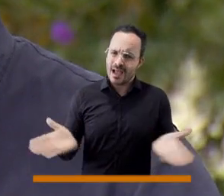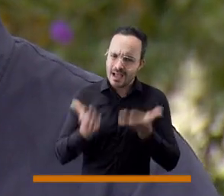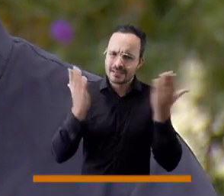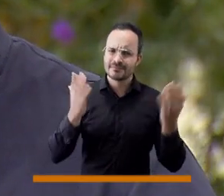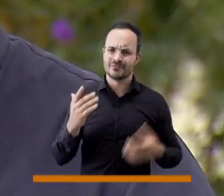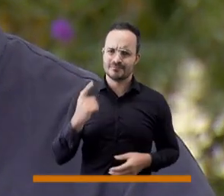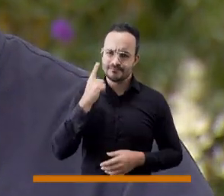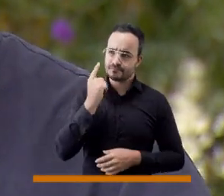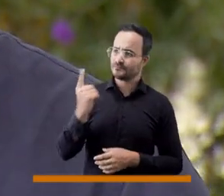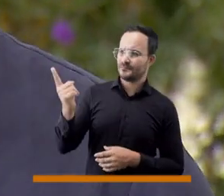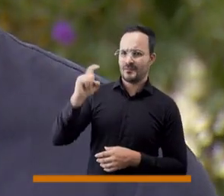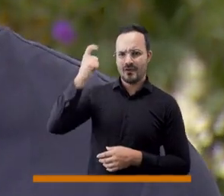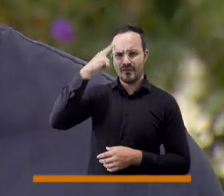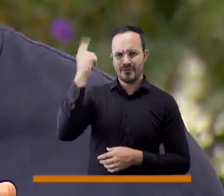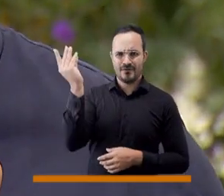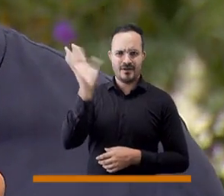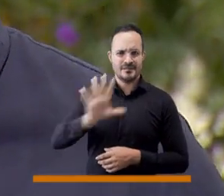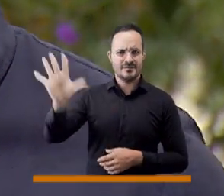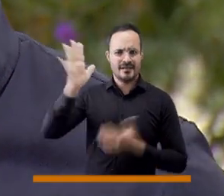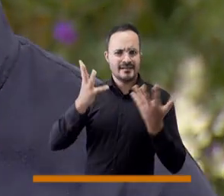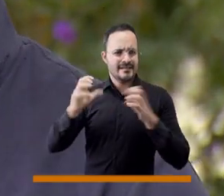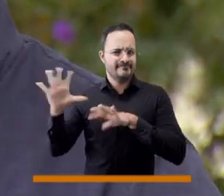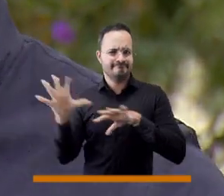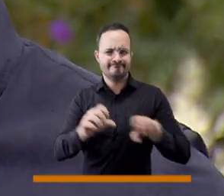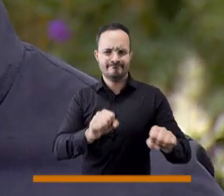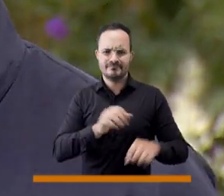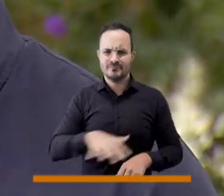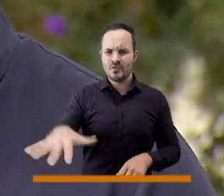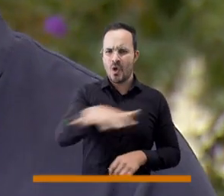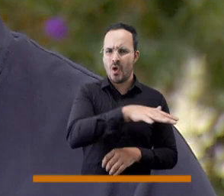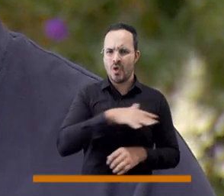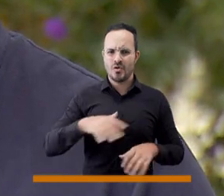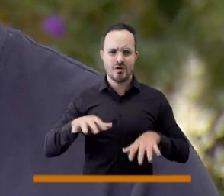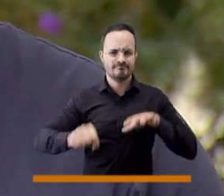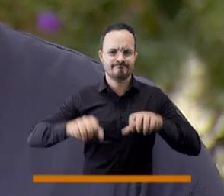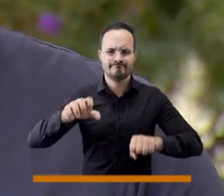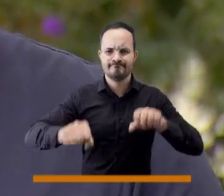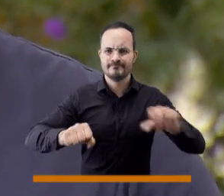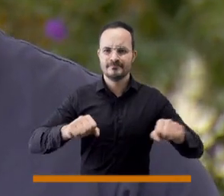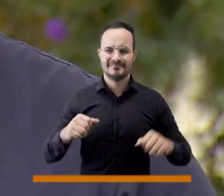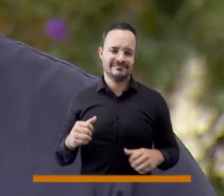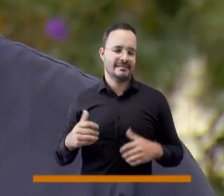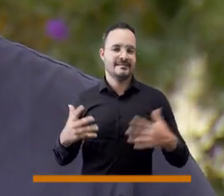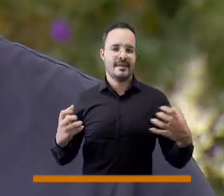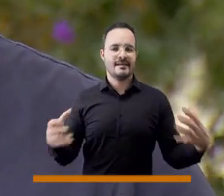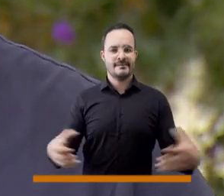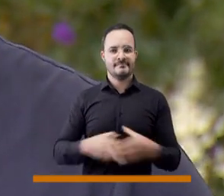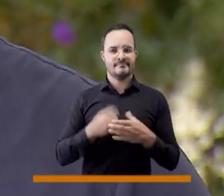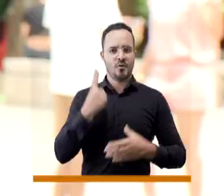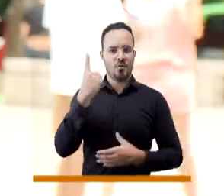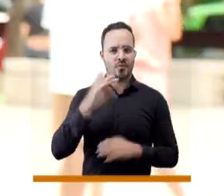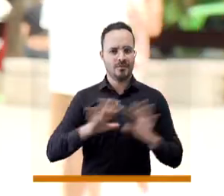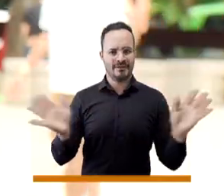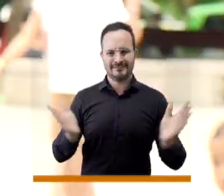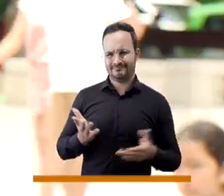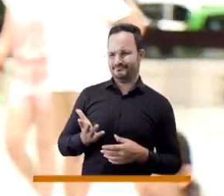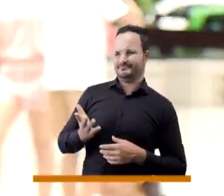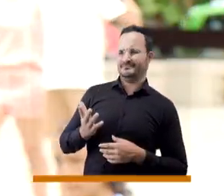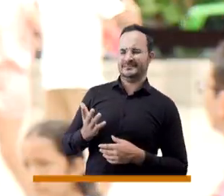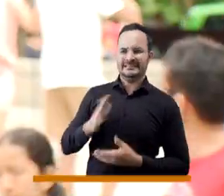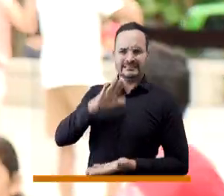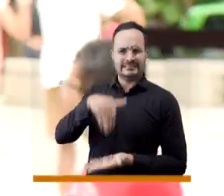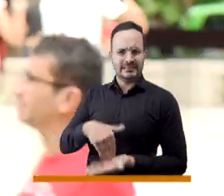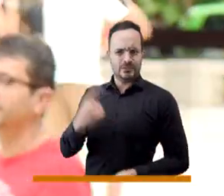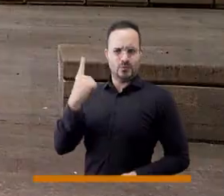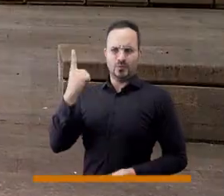votar. Hemos visto cómo un gobierno nacional quiere apoderarse de las regiones para centralizar aún más el poder.